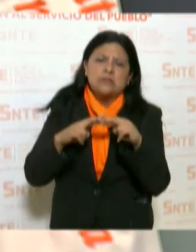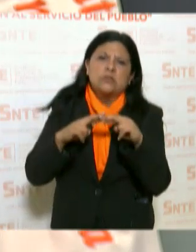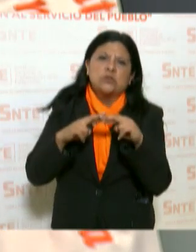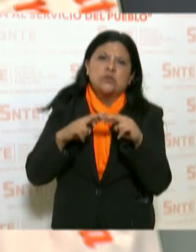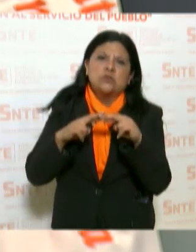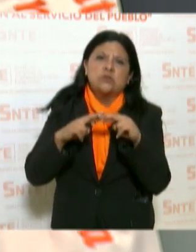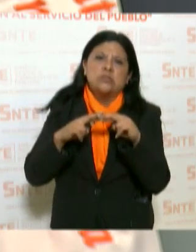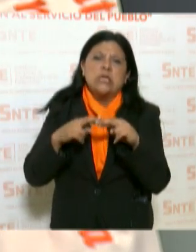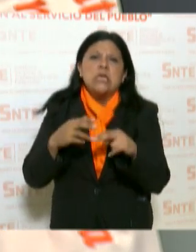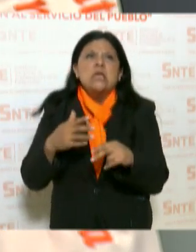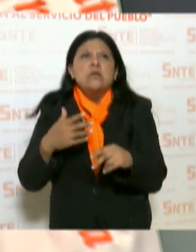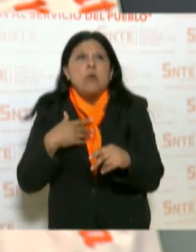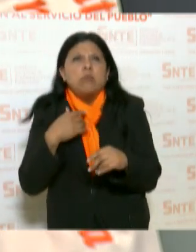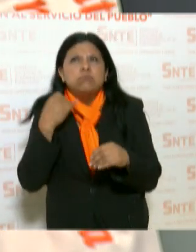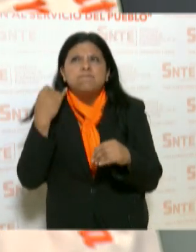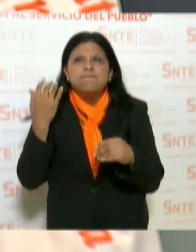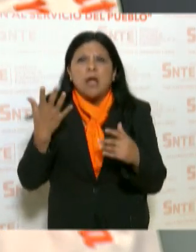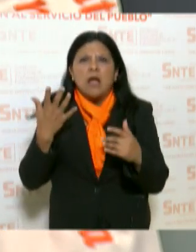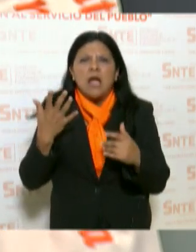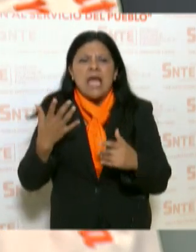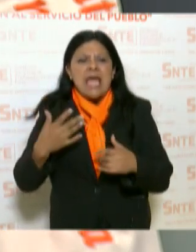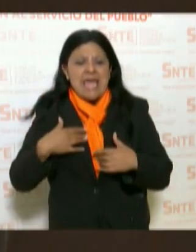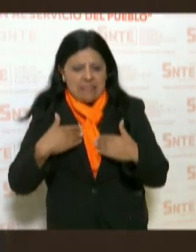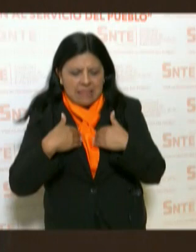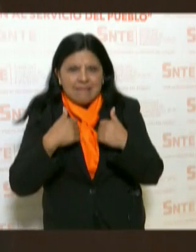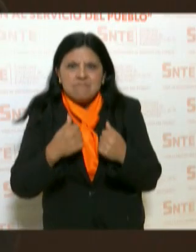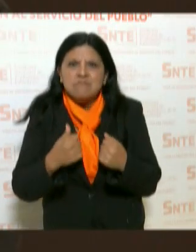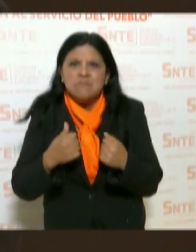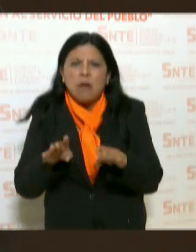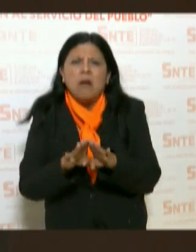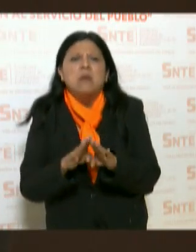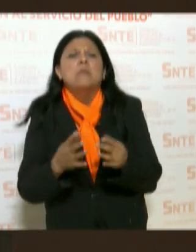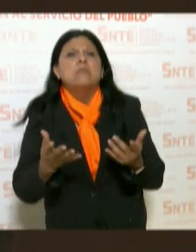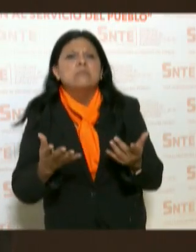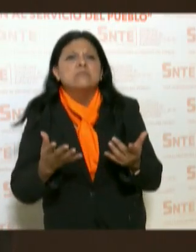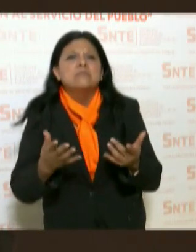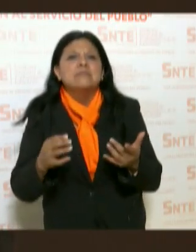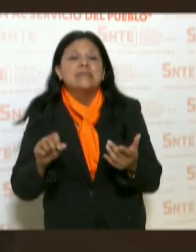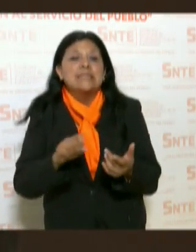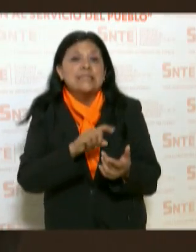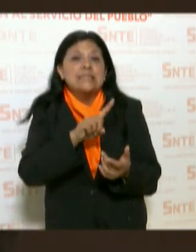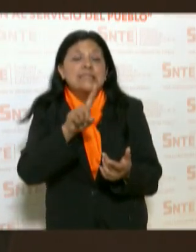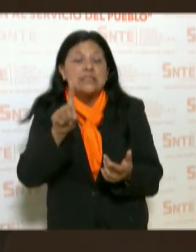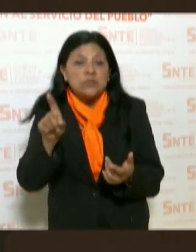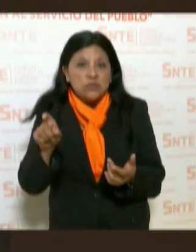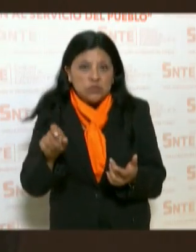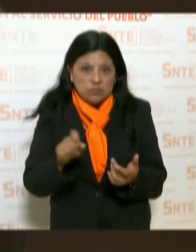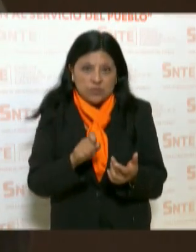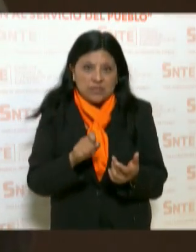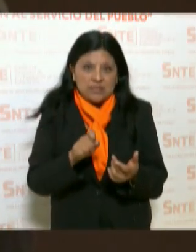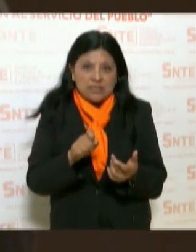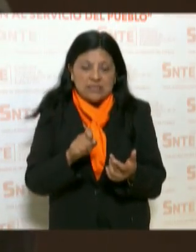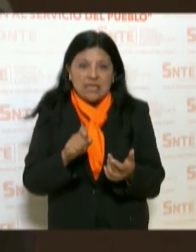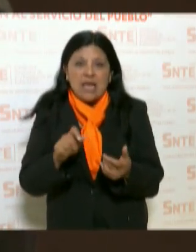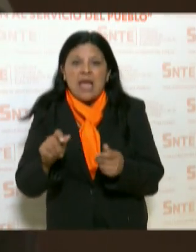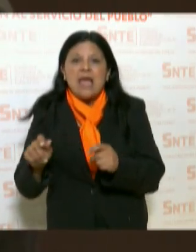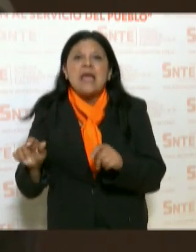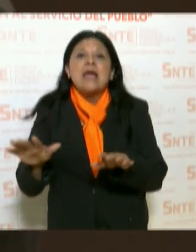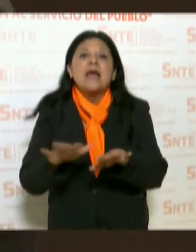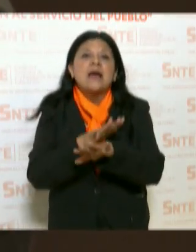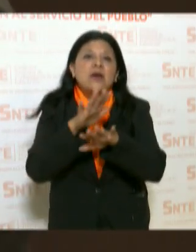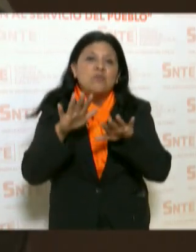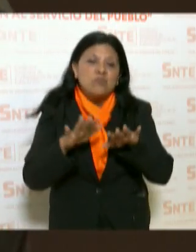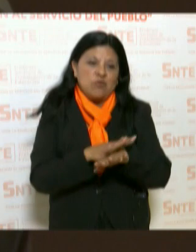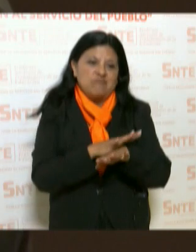tomó conciencia y llevó a cabo las transformaciones que necesitaban varios